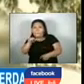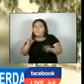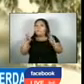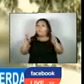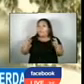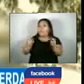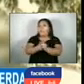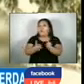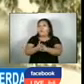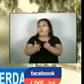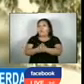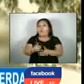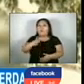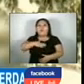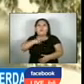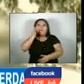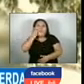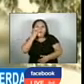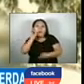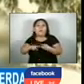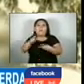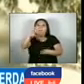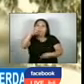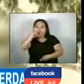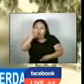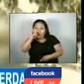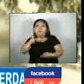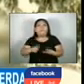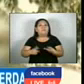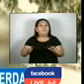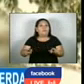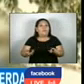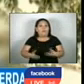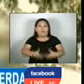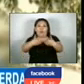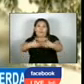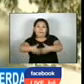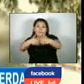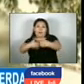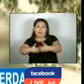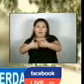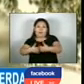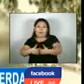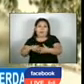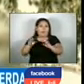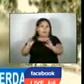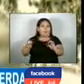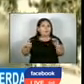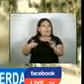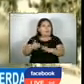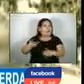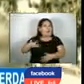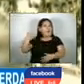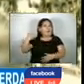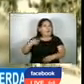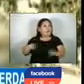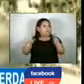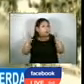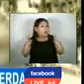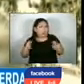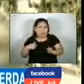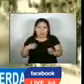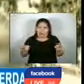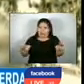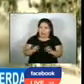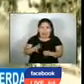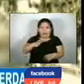circunstancia, bienes de mi señora madre y mi señor padre, de empresas que absolutamente, incluso en algunos casos, no tengo ni la